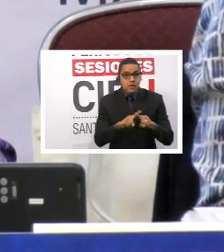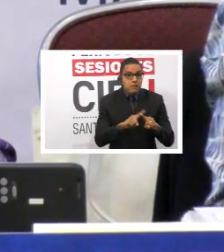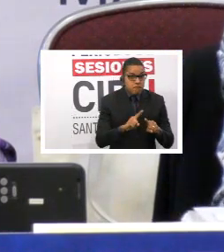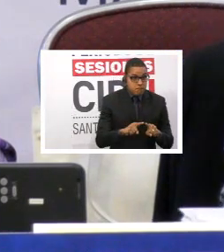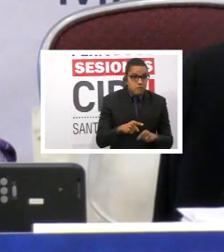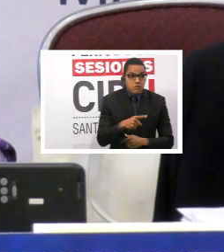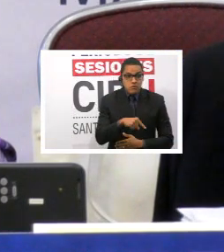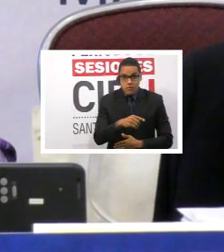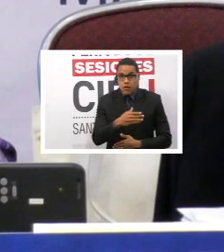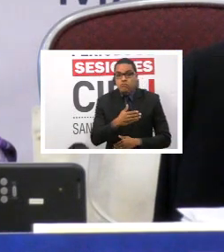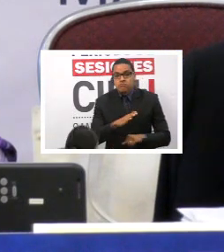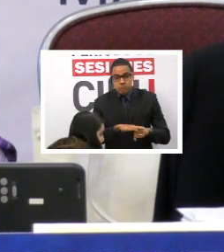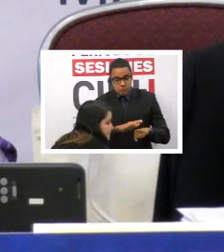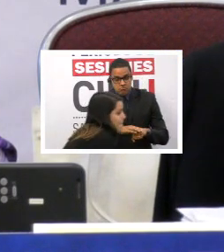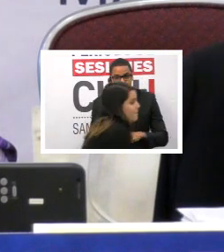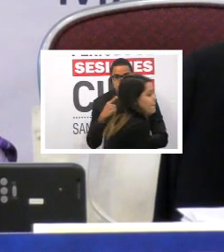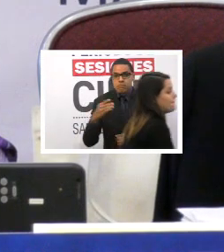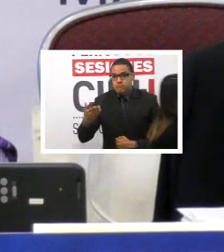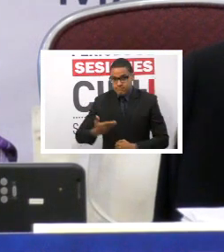organizations